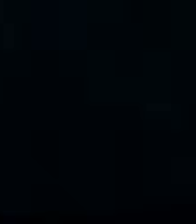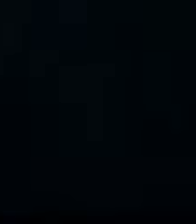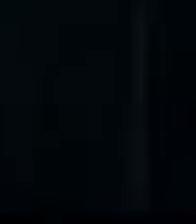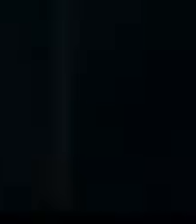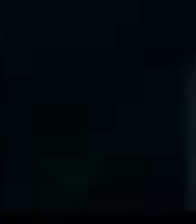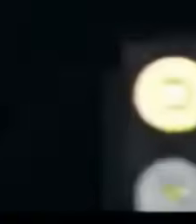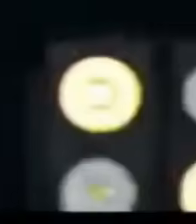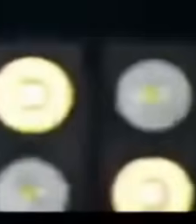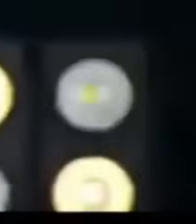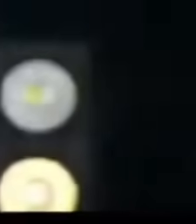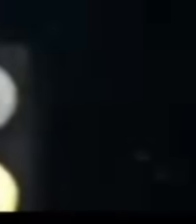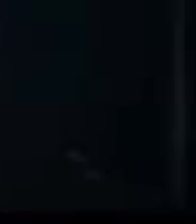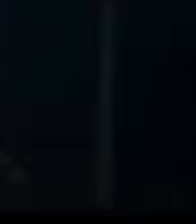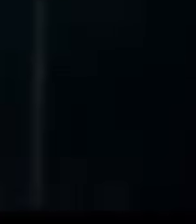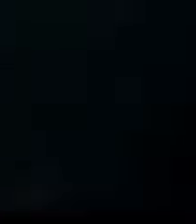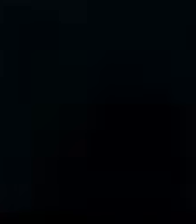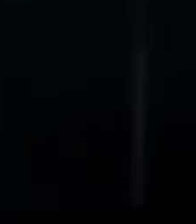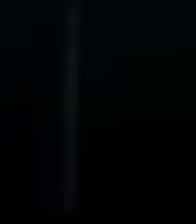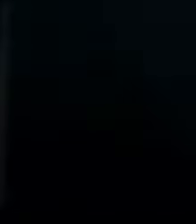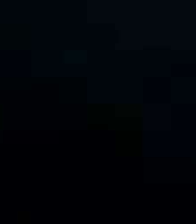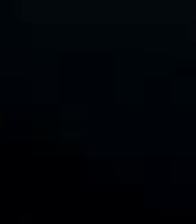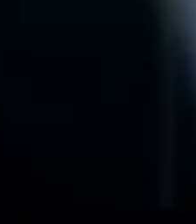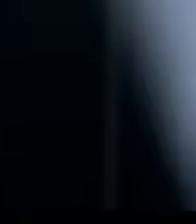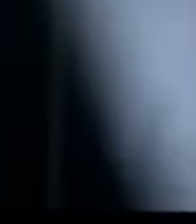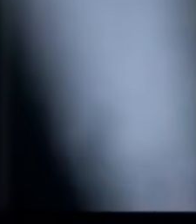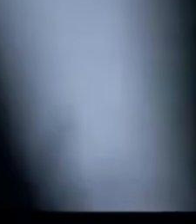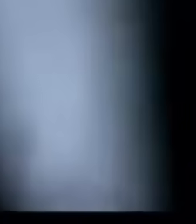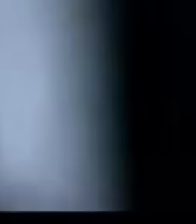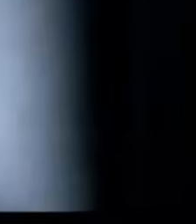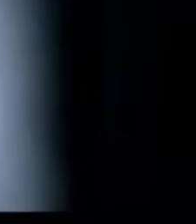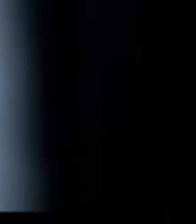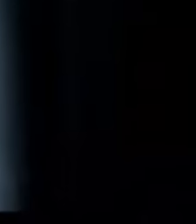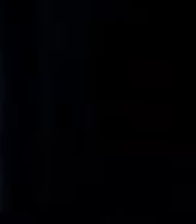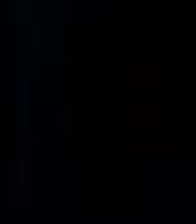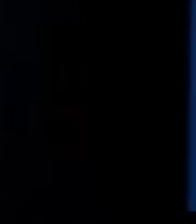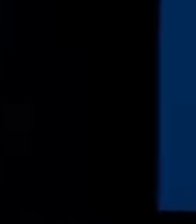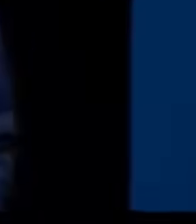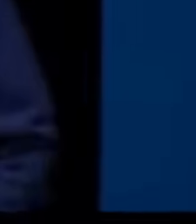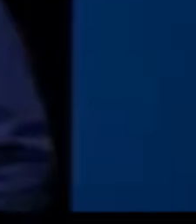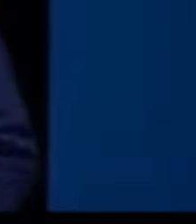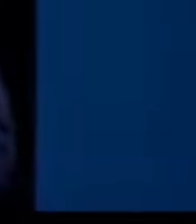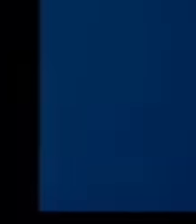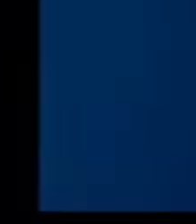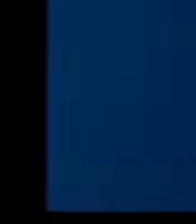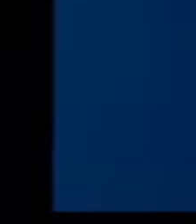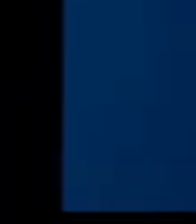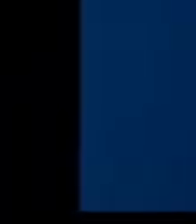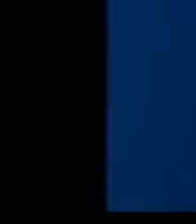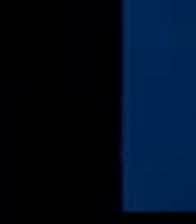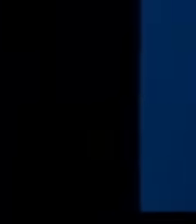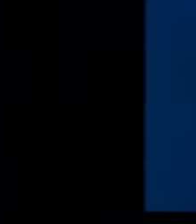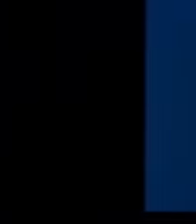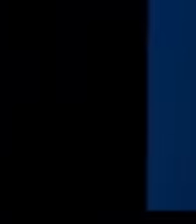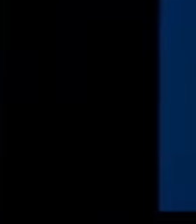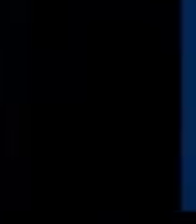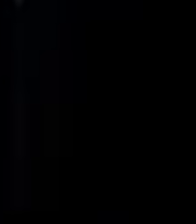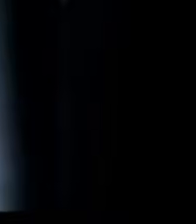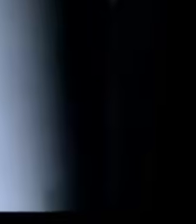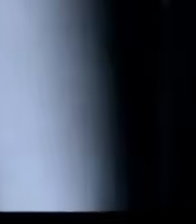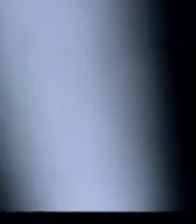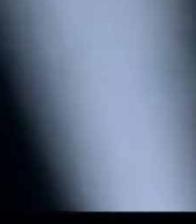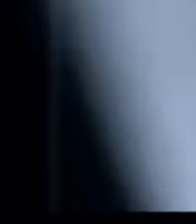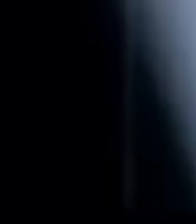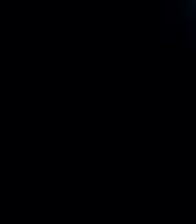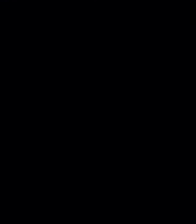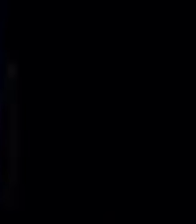Qué lindo que es estar con ustedes. Estamos celebrando la fiesta que yo considero más importante